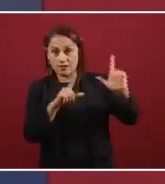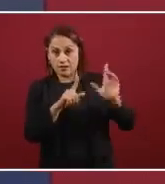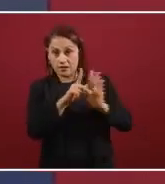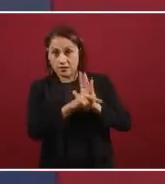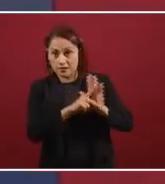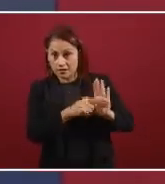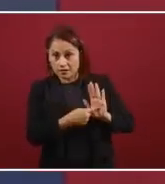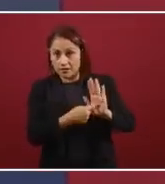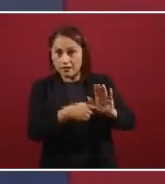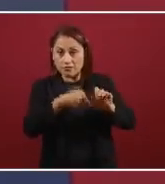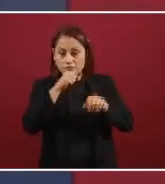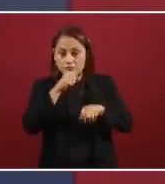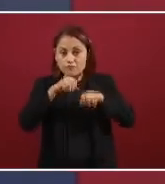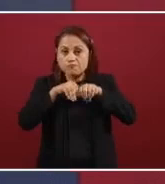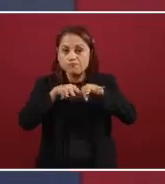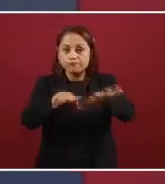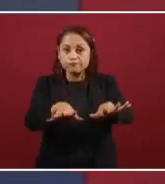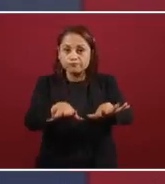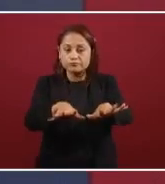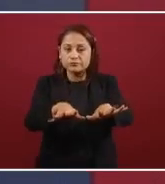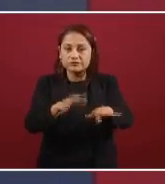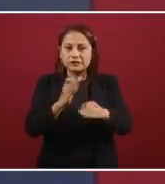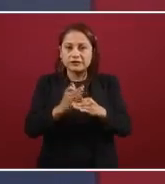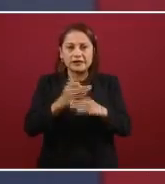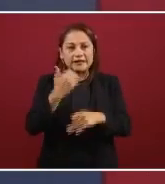queremos que sea intensa.